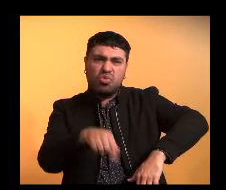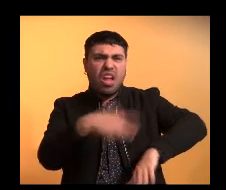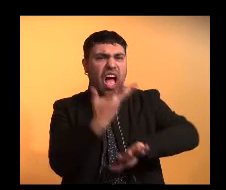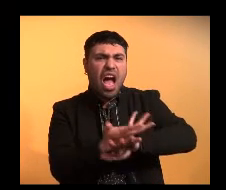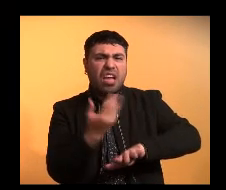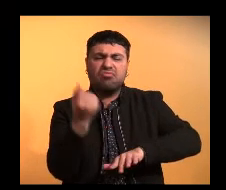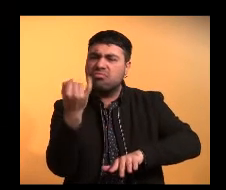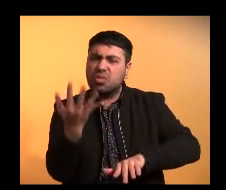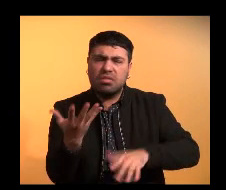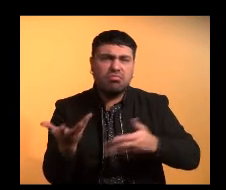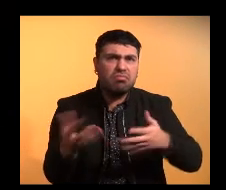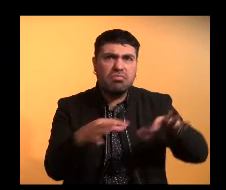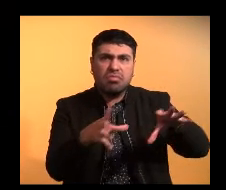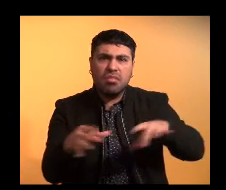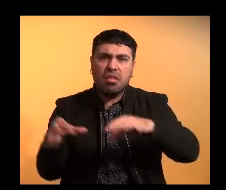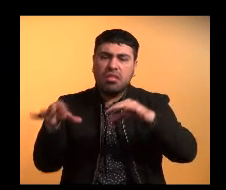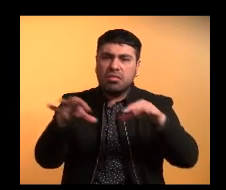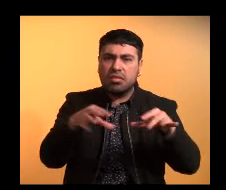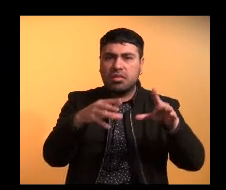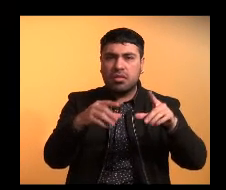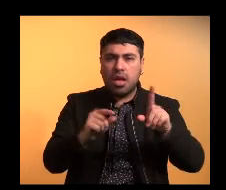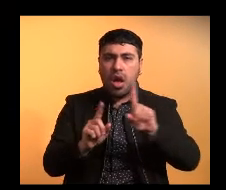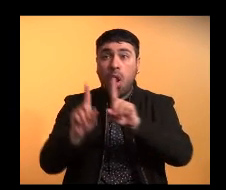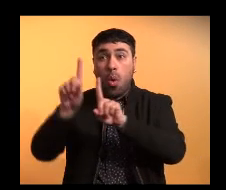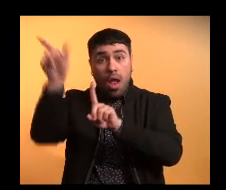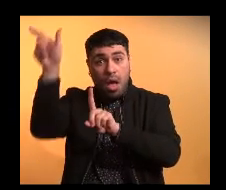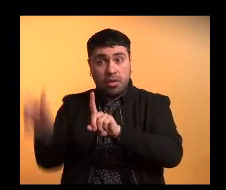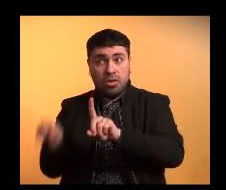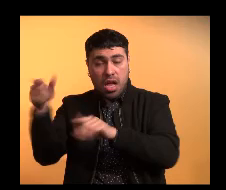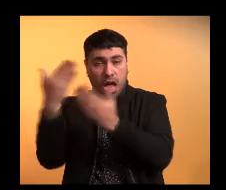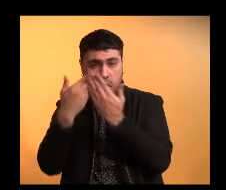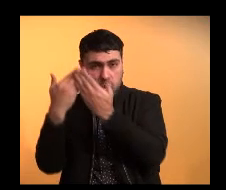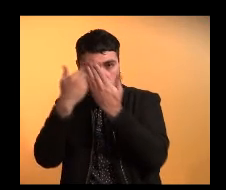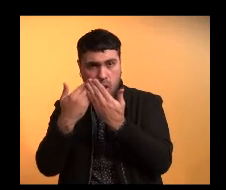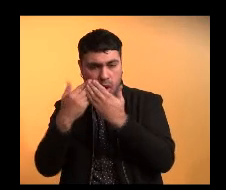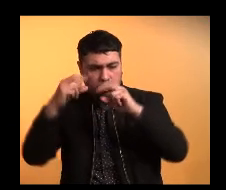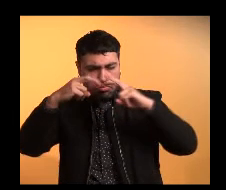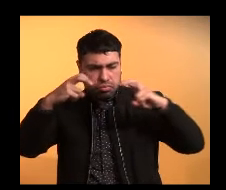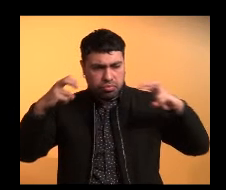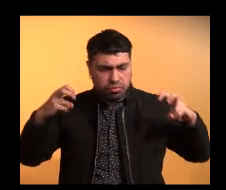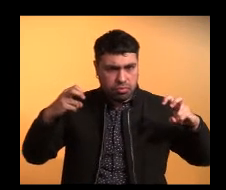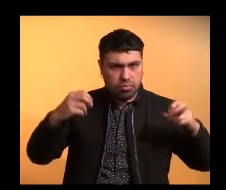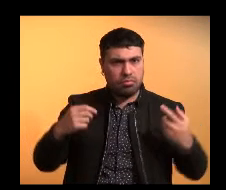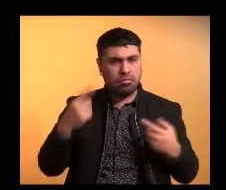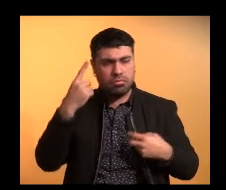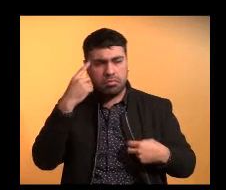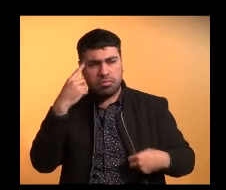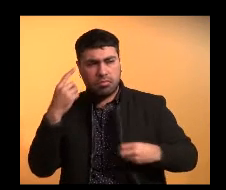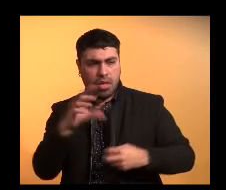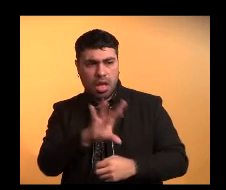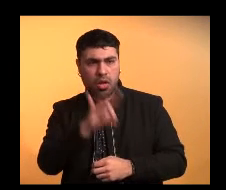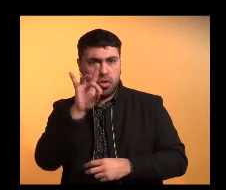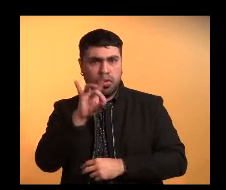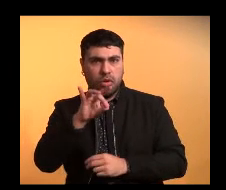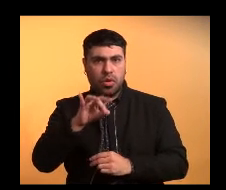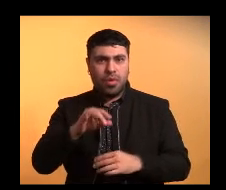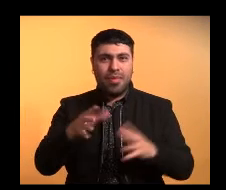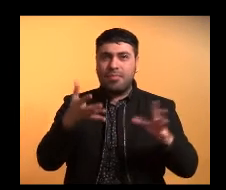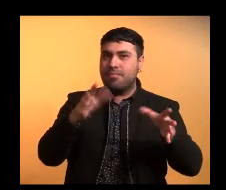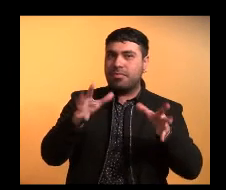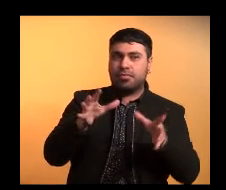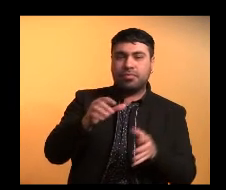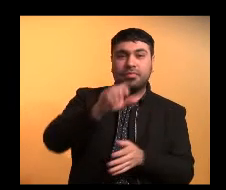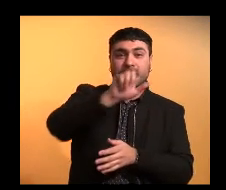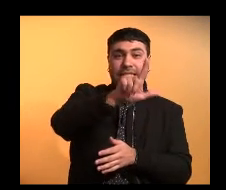bien alto. Él sugiere que en cualquier momento, en algún momento específico, nosotros podemos encontrar hasta 70